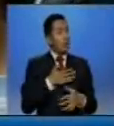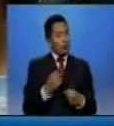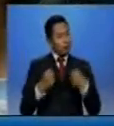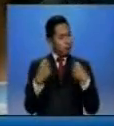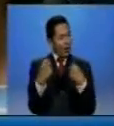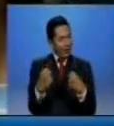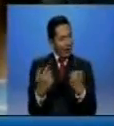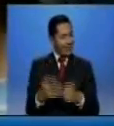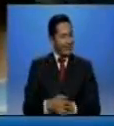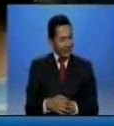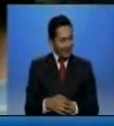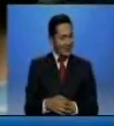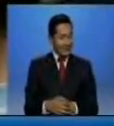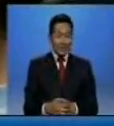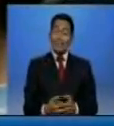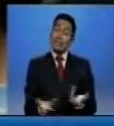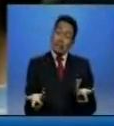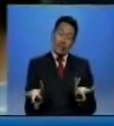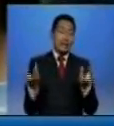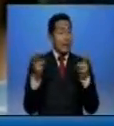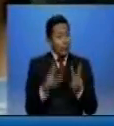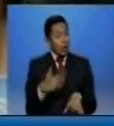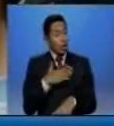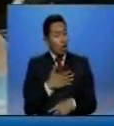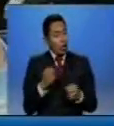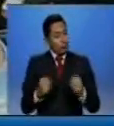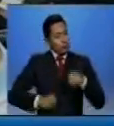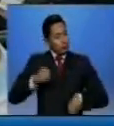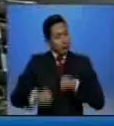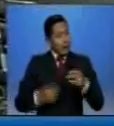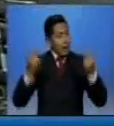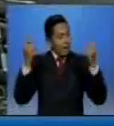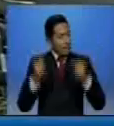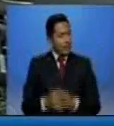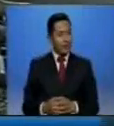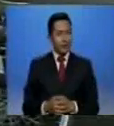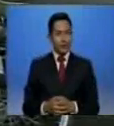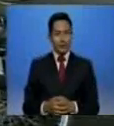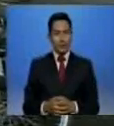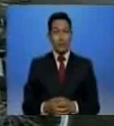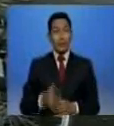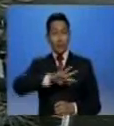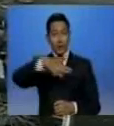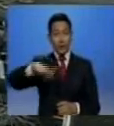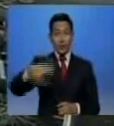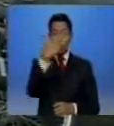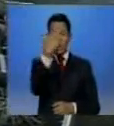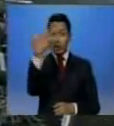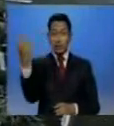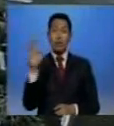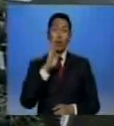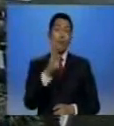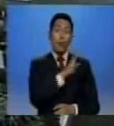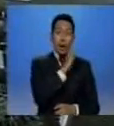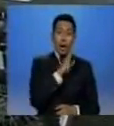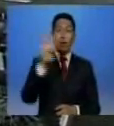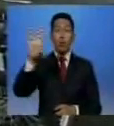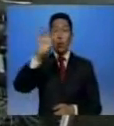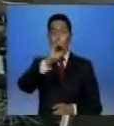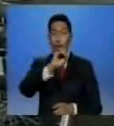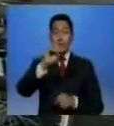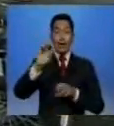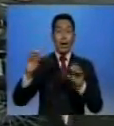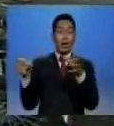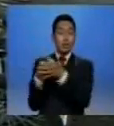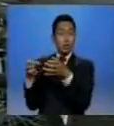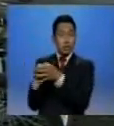fuerte y puedo andar más rápido. Aproximadamente 300 bares y más de 40 asociaciones de